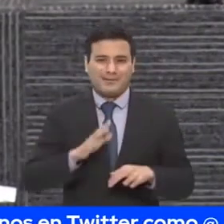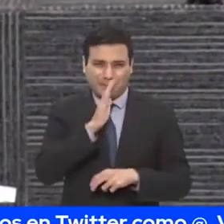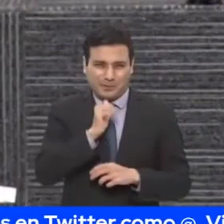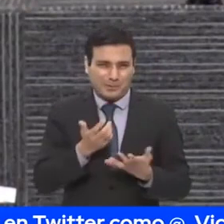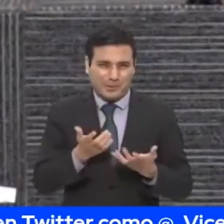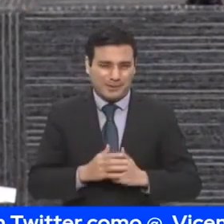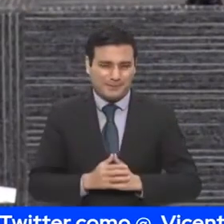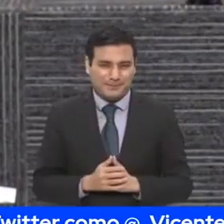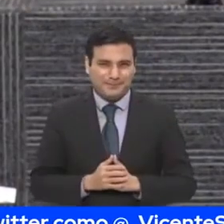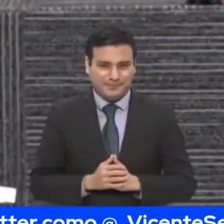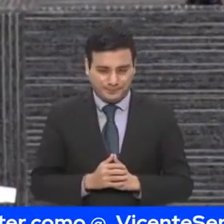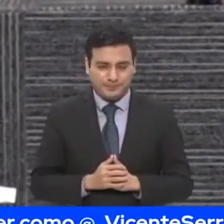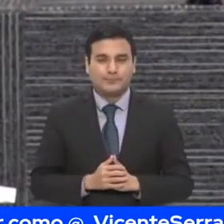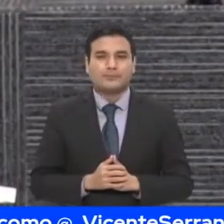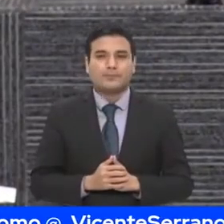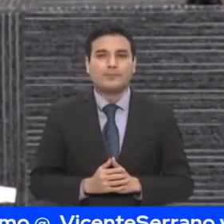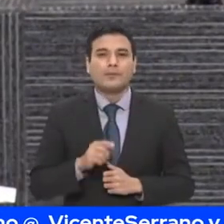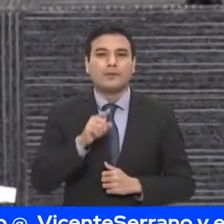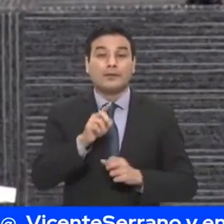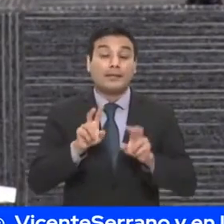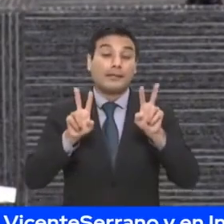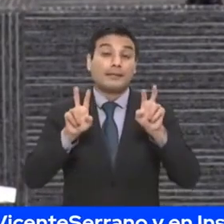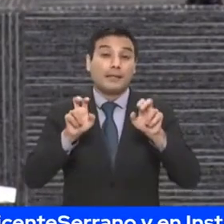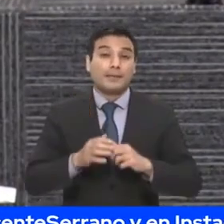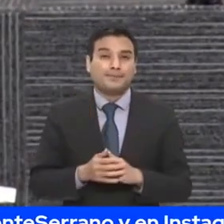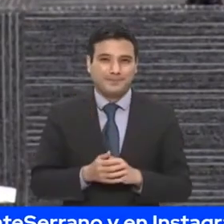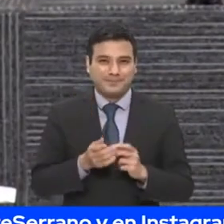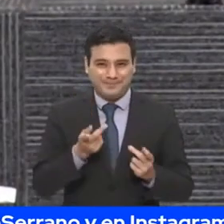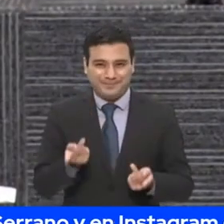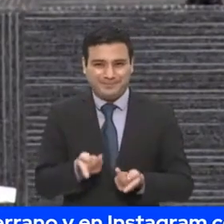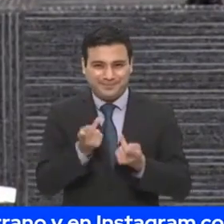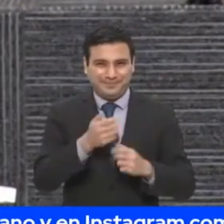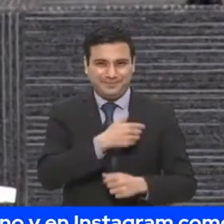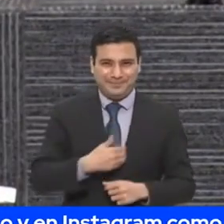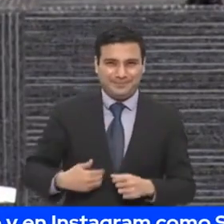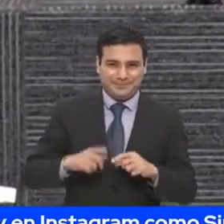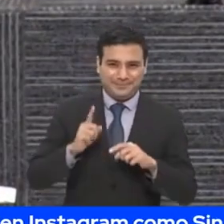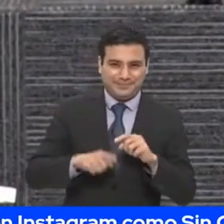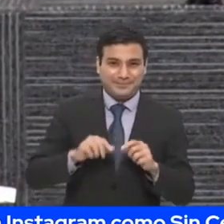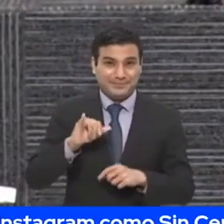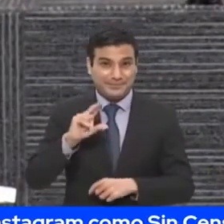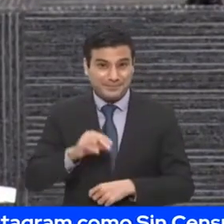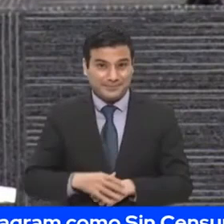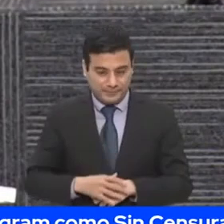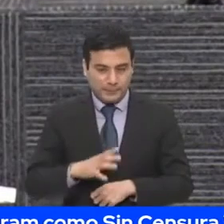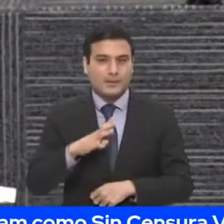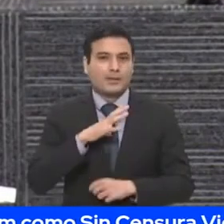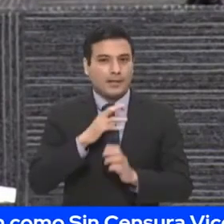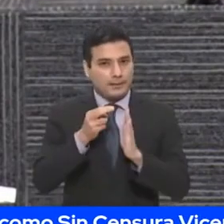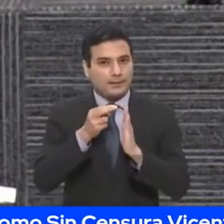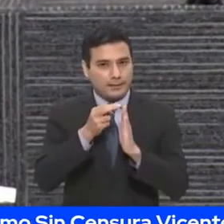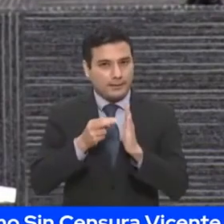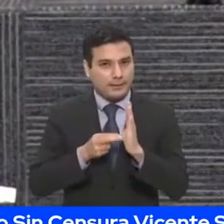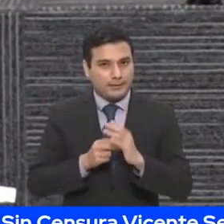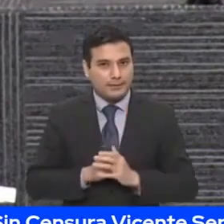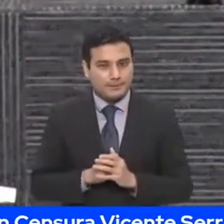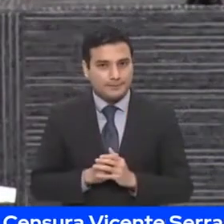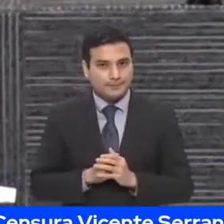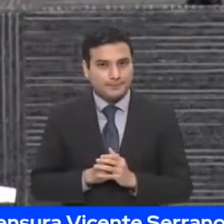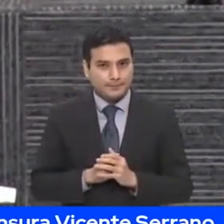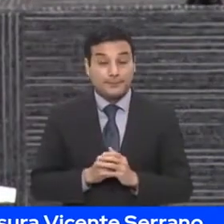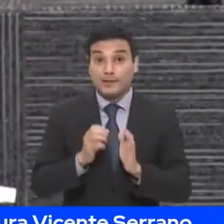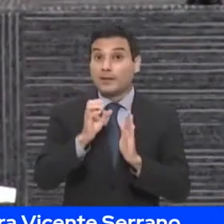poder hablar del tema de revocación de mandato y el tema de la difusión, hay reglas que tenemos que seguir. Están